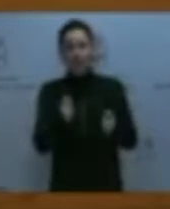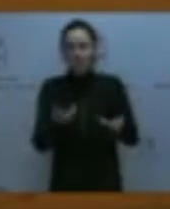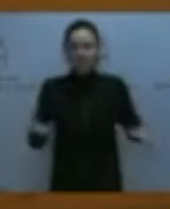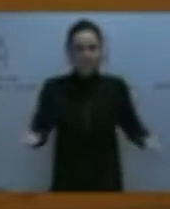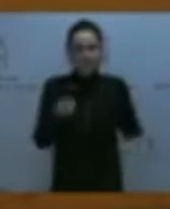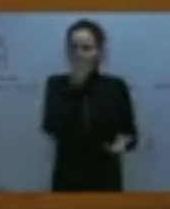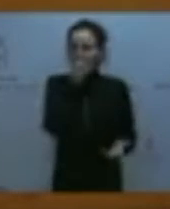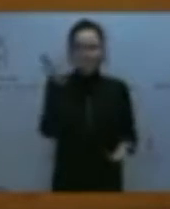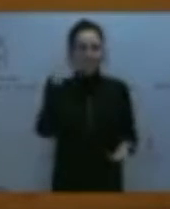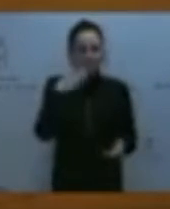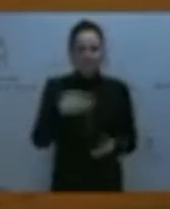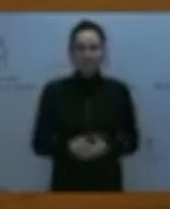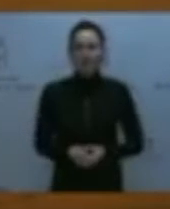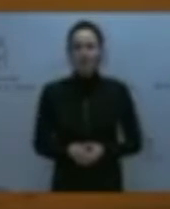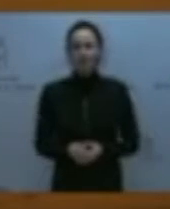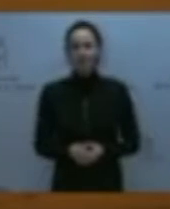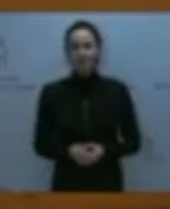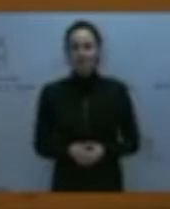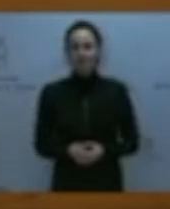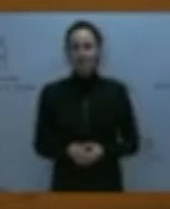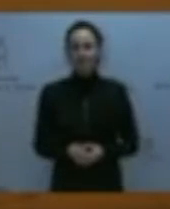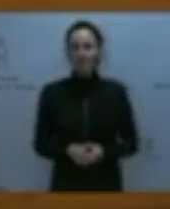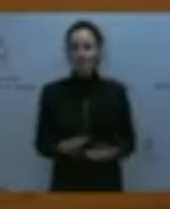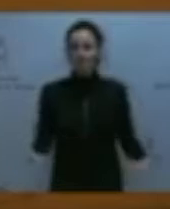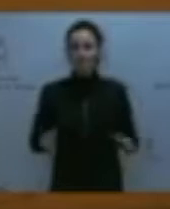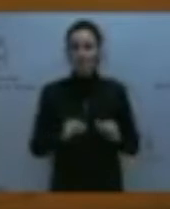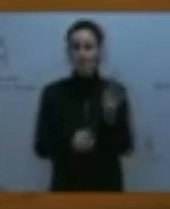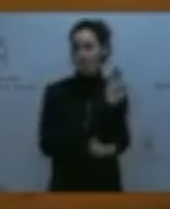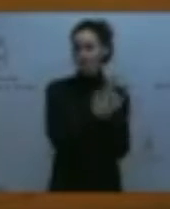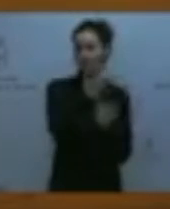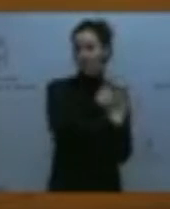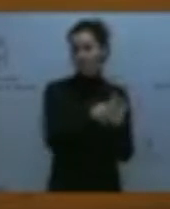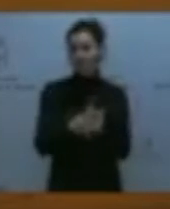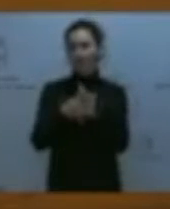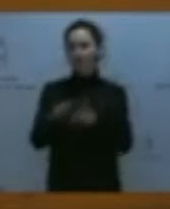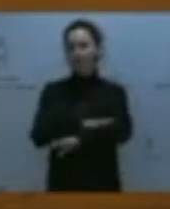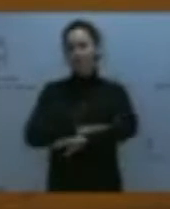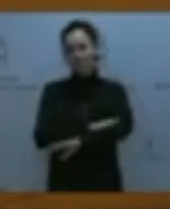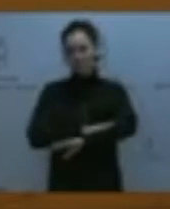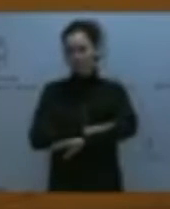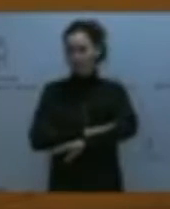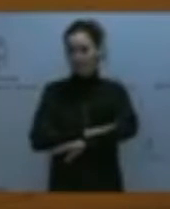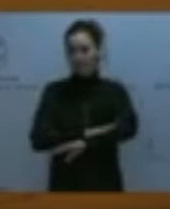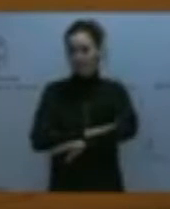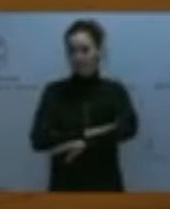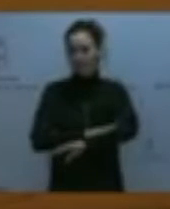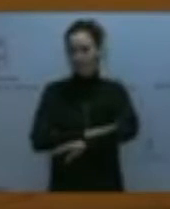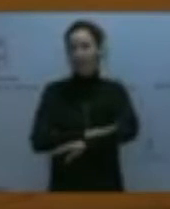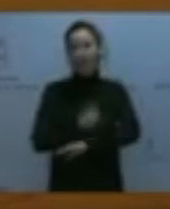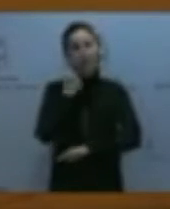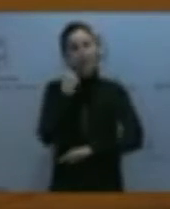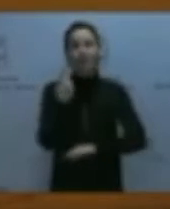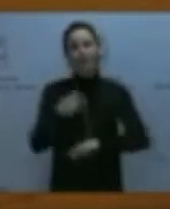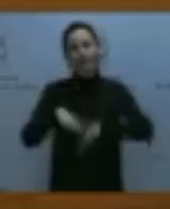que es un órgano excesivamente vinculado a la Administración y que se requeriría hacer una revisión de la